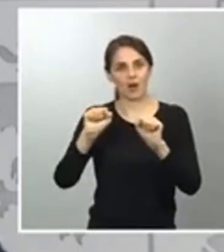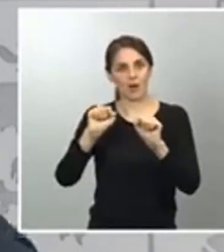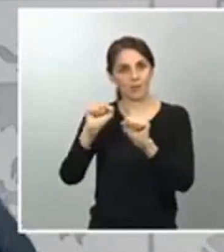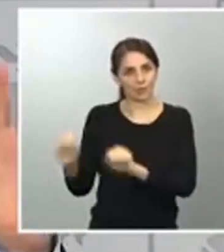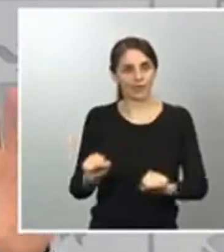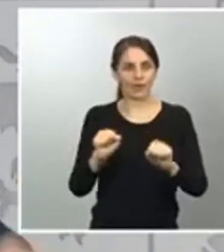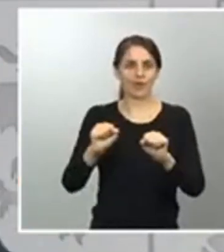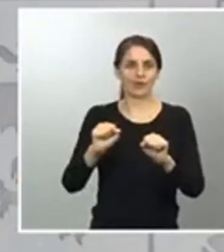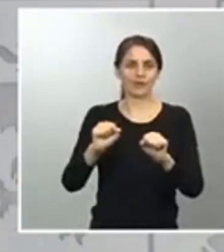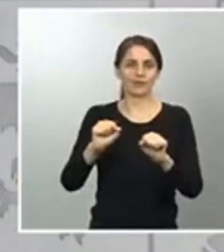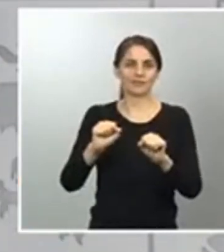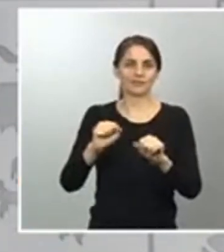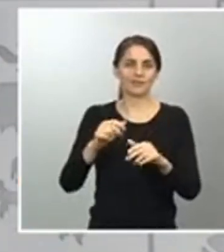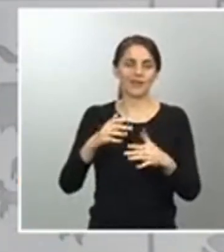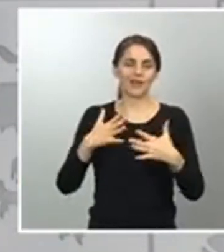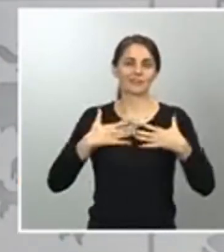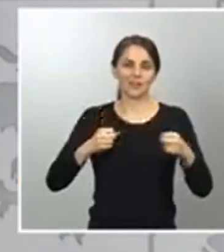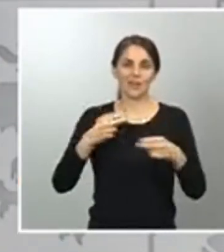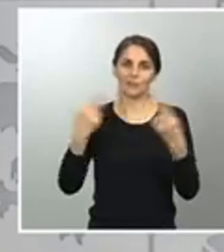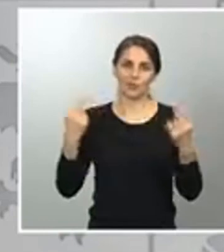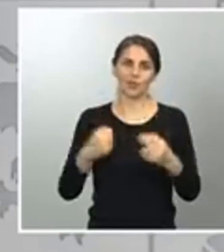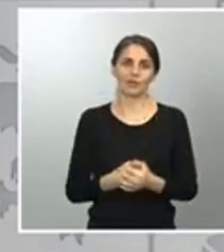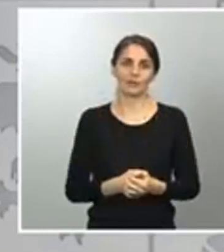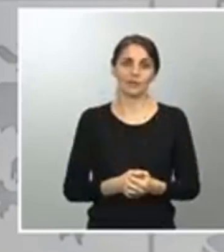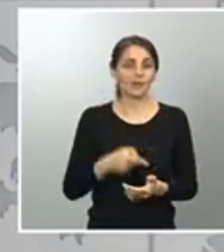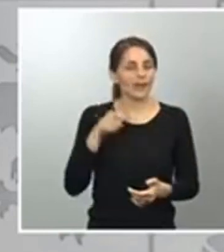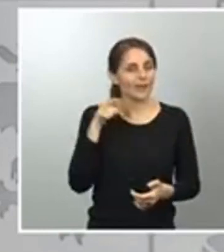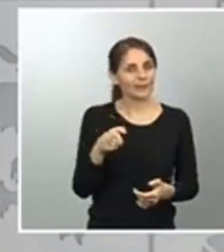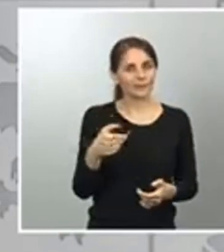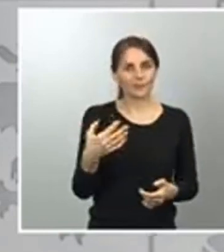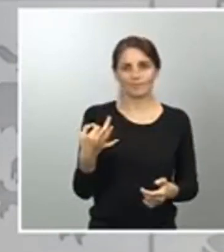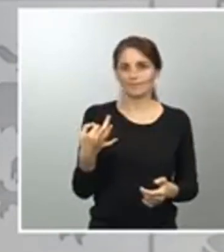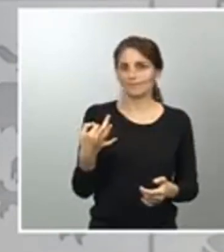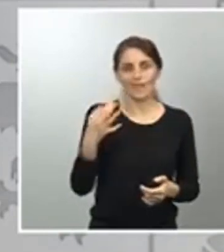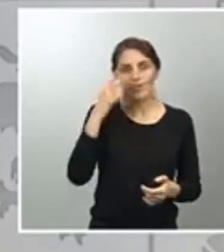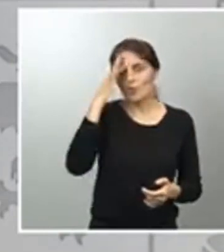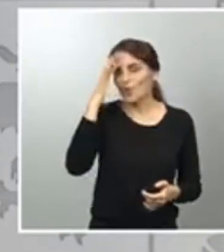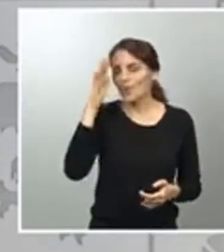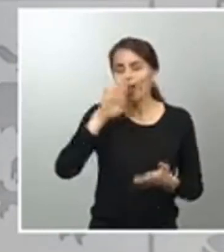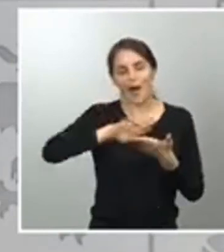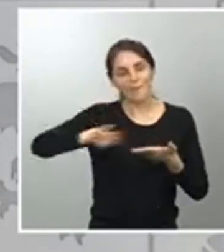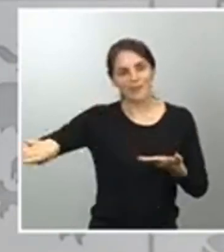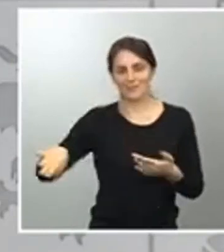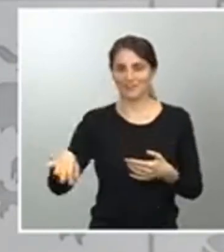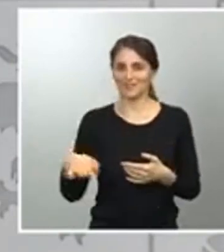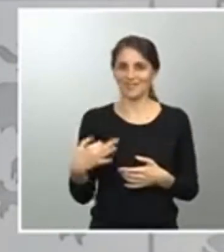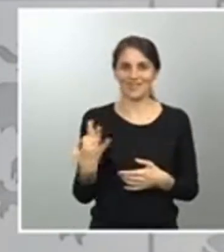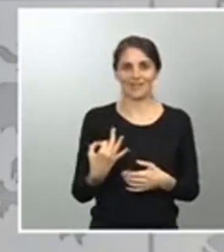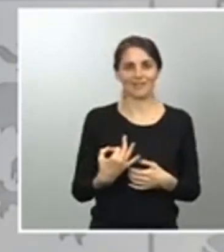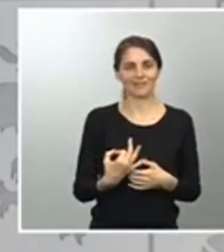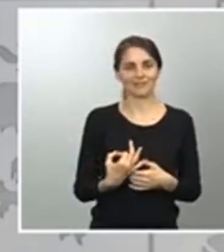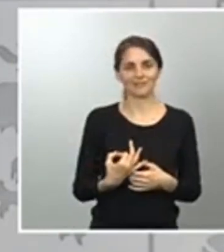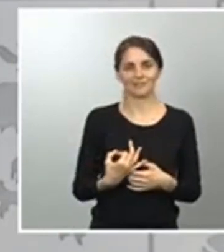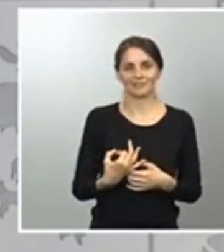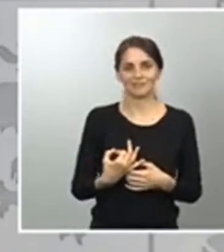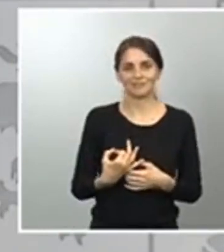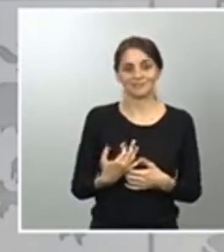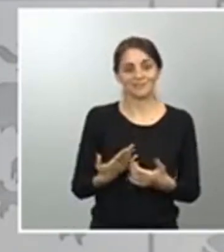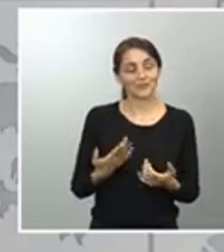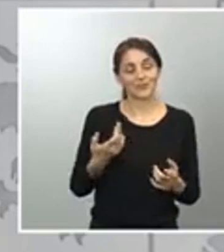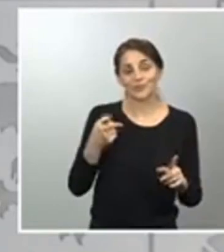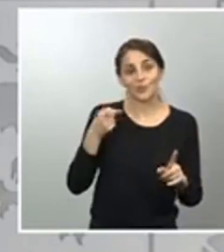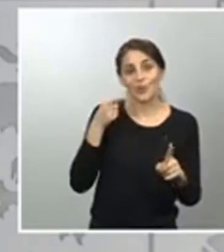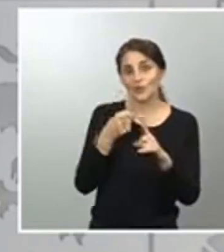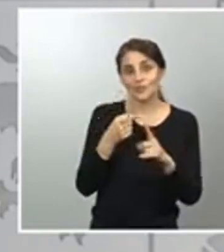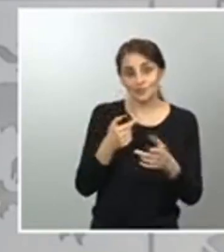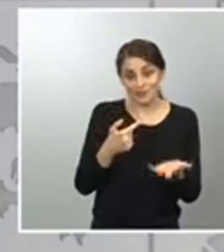todos, más allá de nuestra ideología, para pues reforzar lo que se ha demostrado que